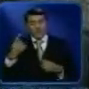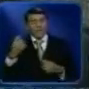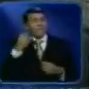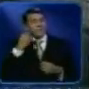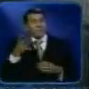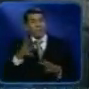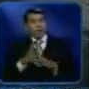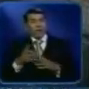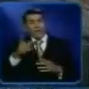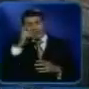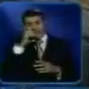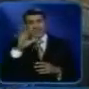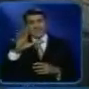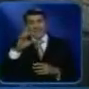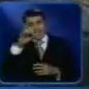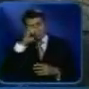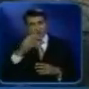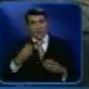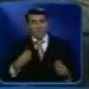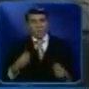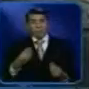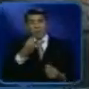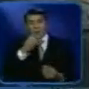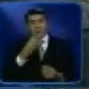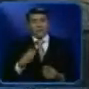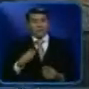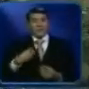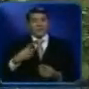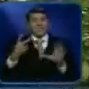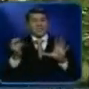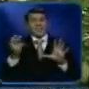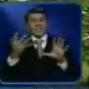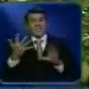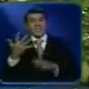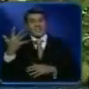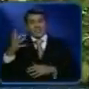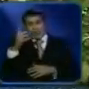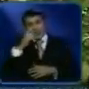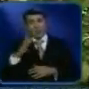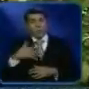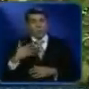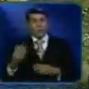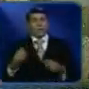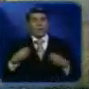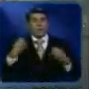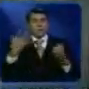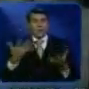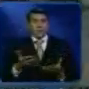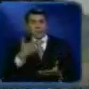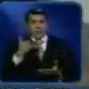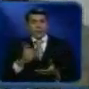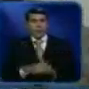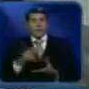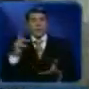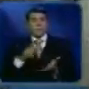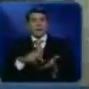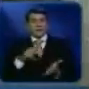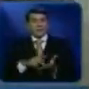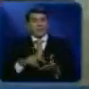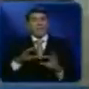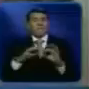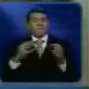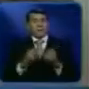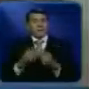garantizar 5 años de calidad de vida a una persona de 70, 75 años, imagínate todo lo que le estás dando, ¿no? La participación de la familia